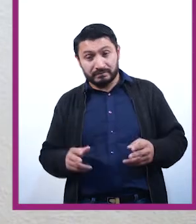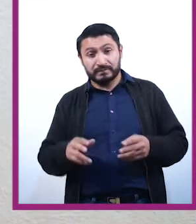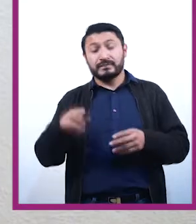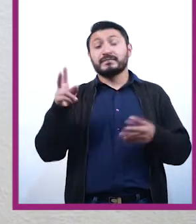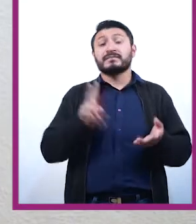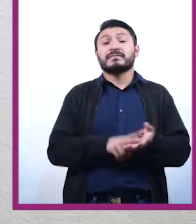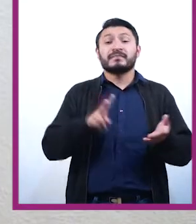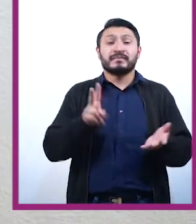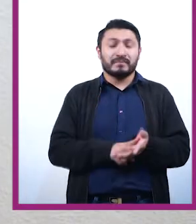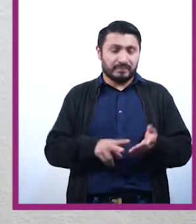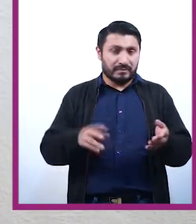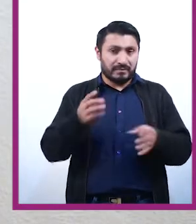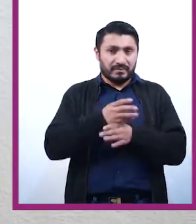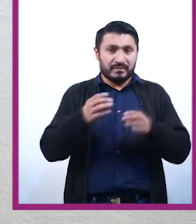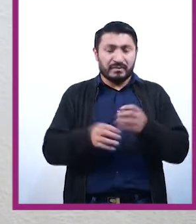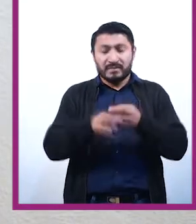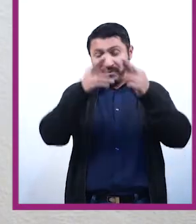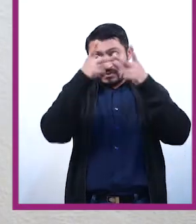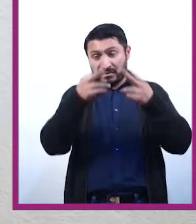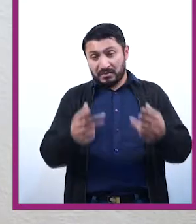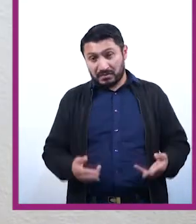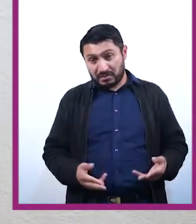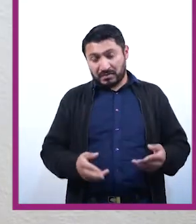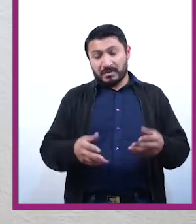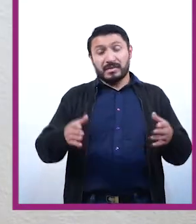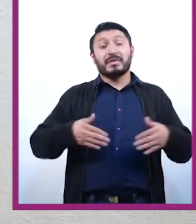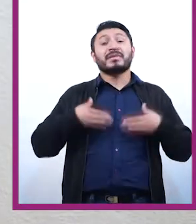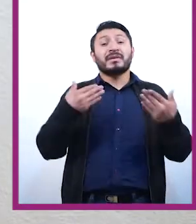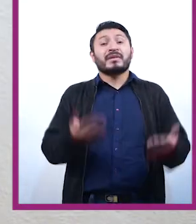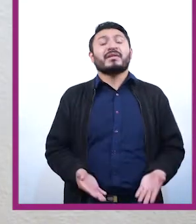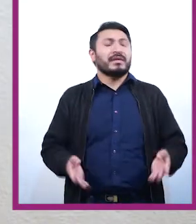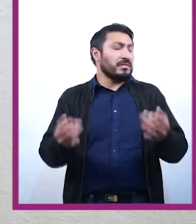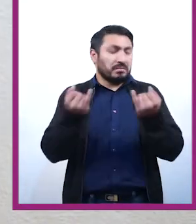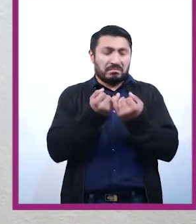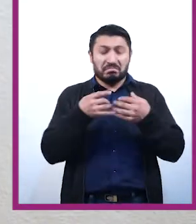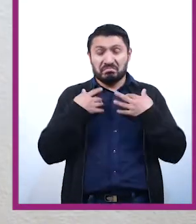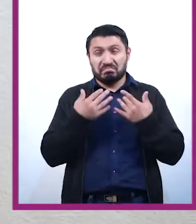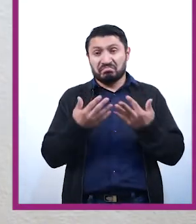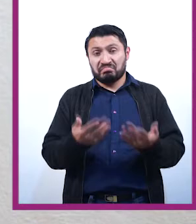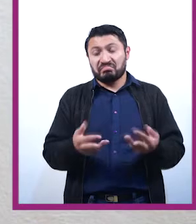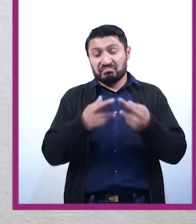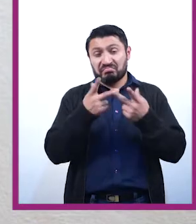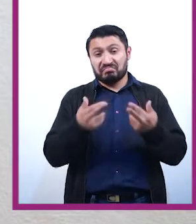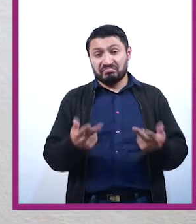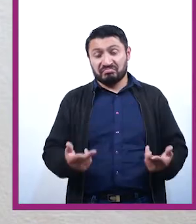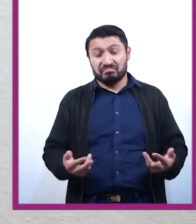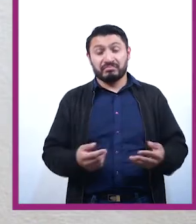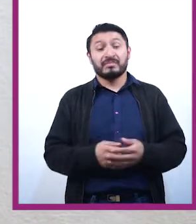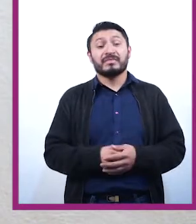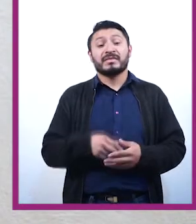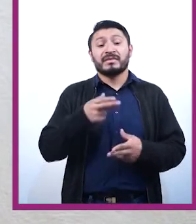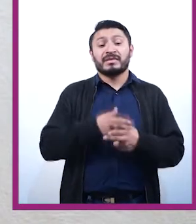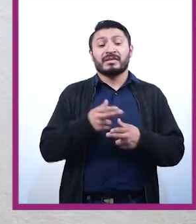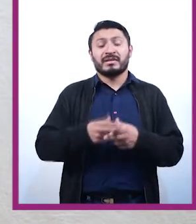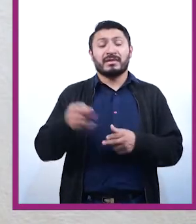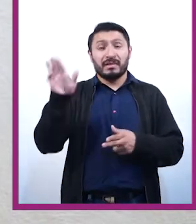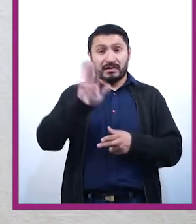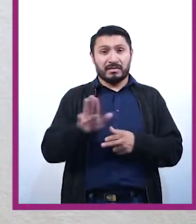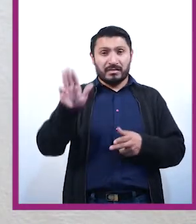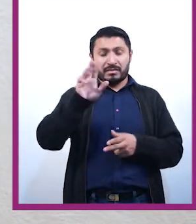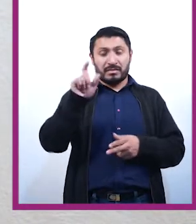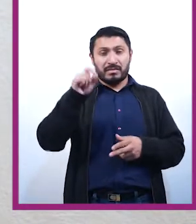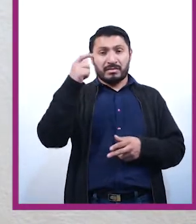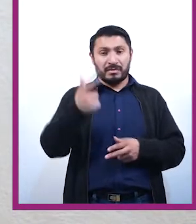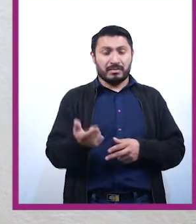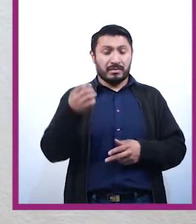alcistas de las acciones comenzaron a caer. La confianza de los inversionistas, de igual forma, empezó a menguar. Hasta que el miércoles